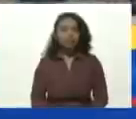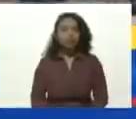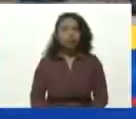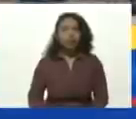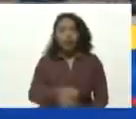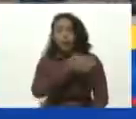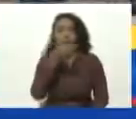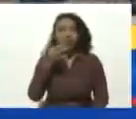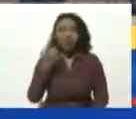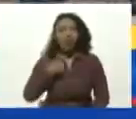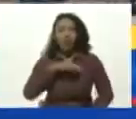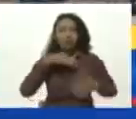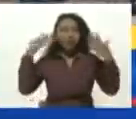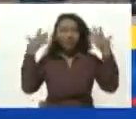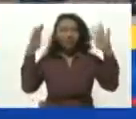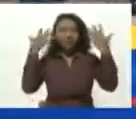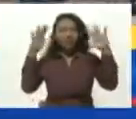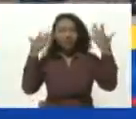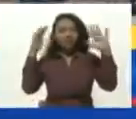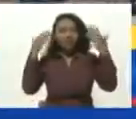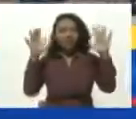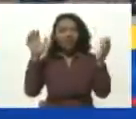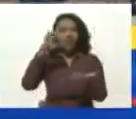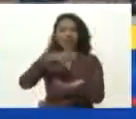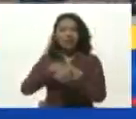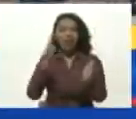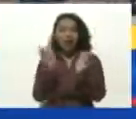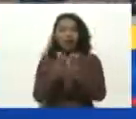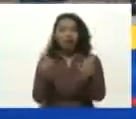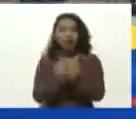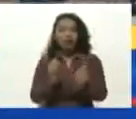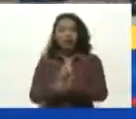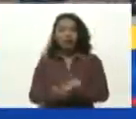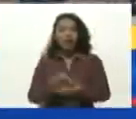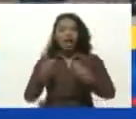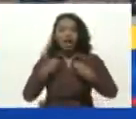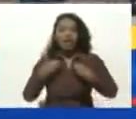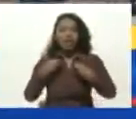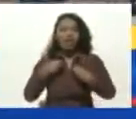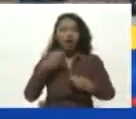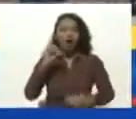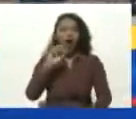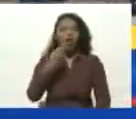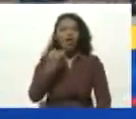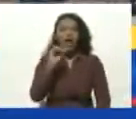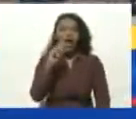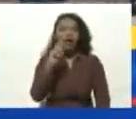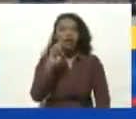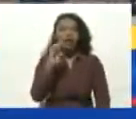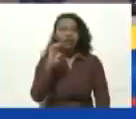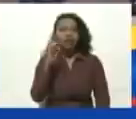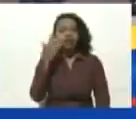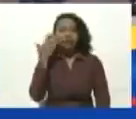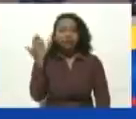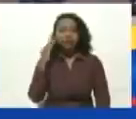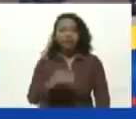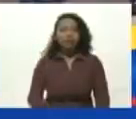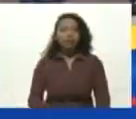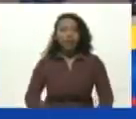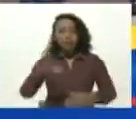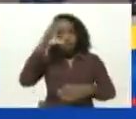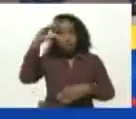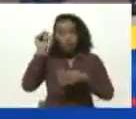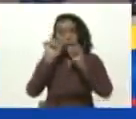Excelente, nuestro aplauso al estado de Anzoátegui. ¡Que viva Anzoátegui! ¡Que viva Oriente! Que Dios me lo